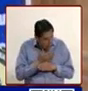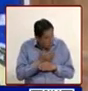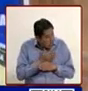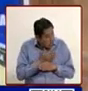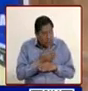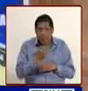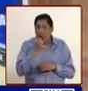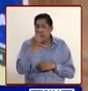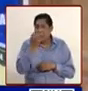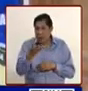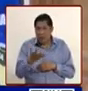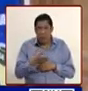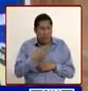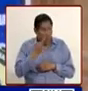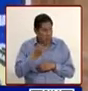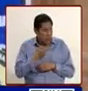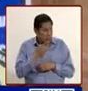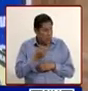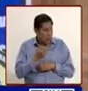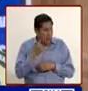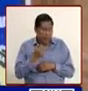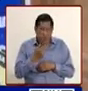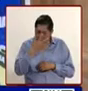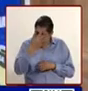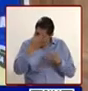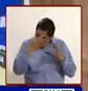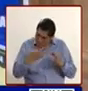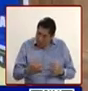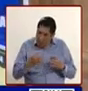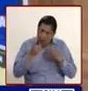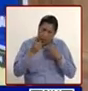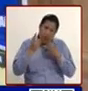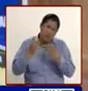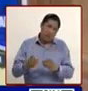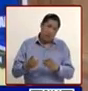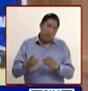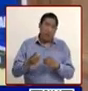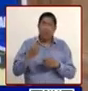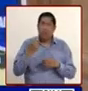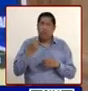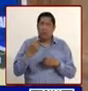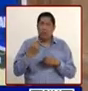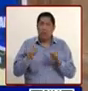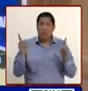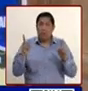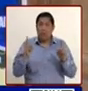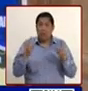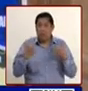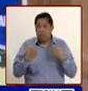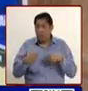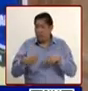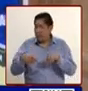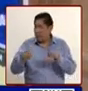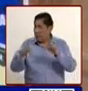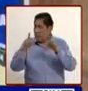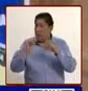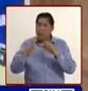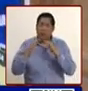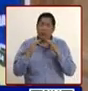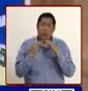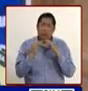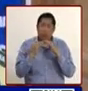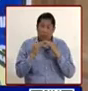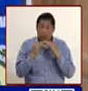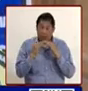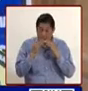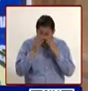Él ha manifestado que bueno, va a ratificar esa denuncia, sin embargo ha ido a personarse a su